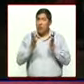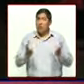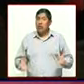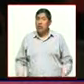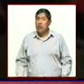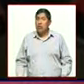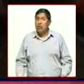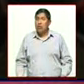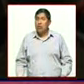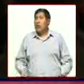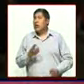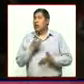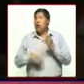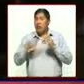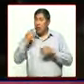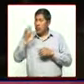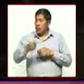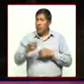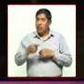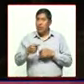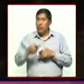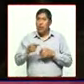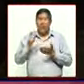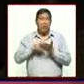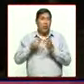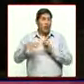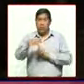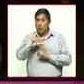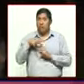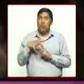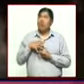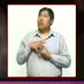él, para escuchar cuáles son las órdenes que él ha dado. En este sentido,